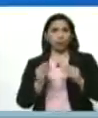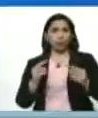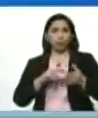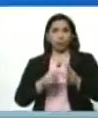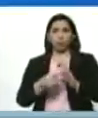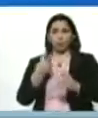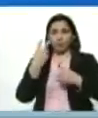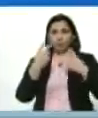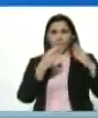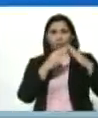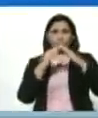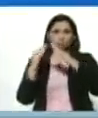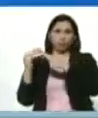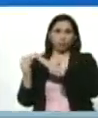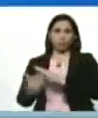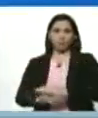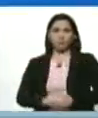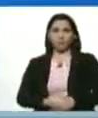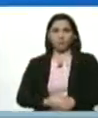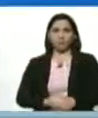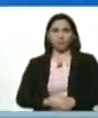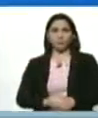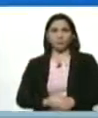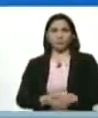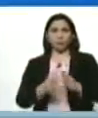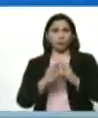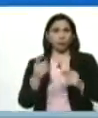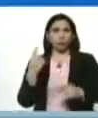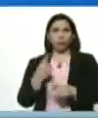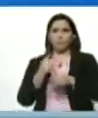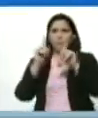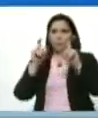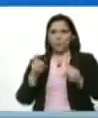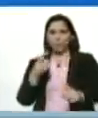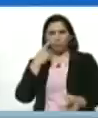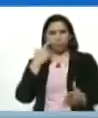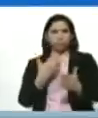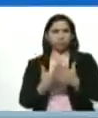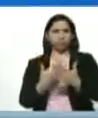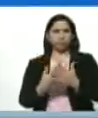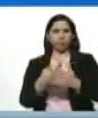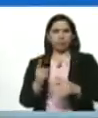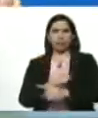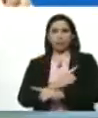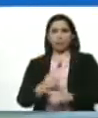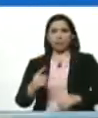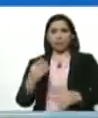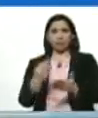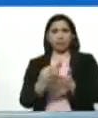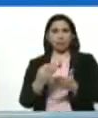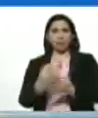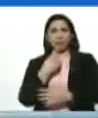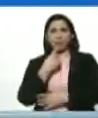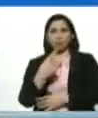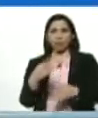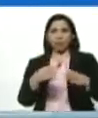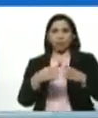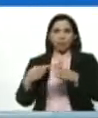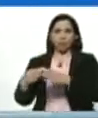visita a casa por casa todo eso lo hemos probado y es muy efectivo él siempre le digo al equipo